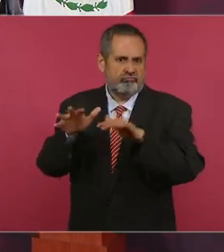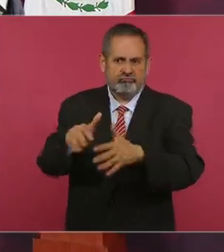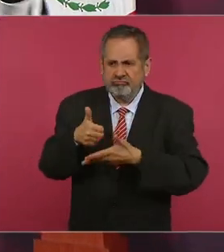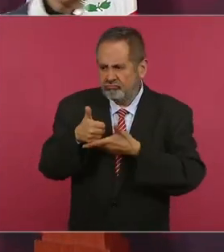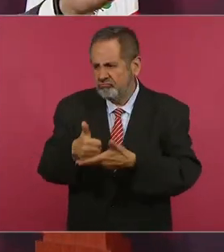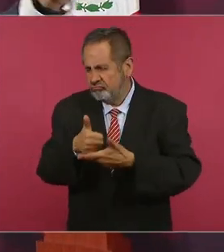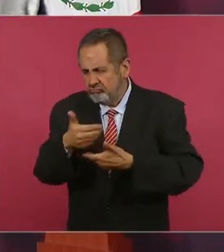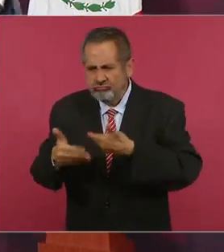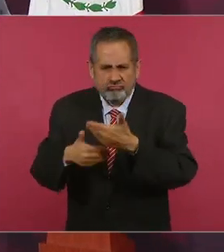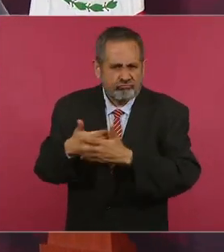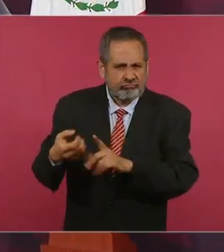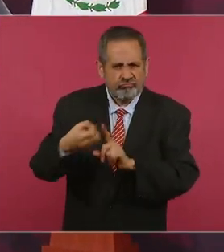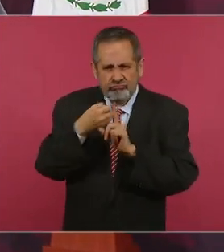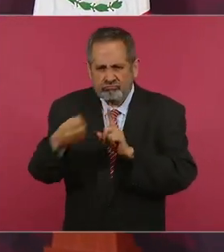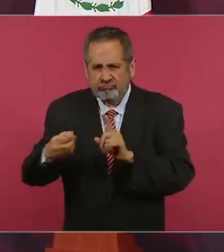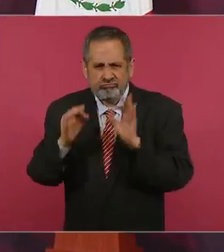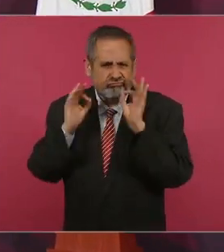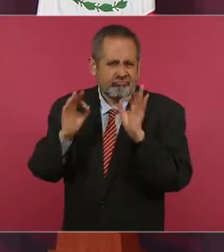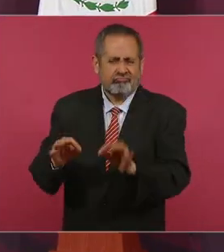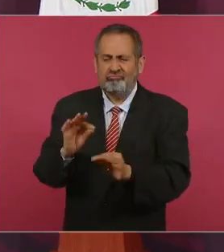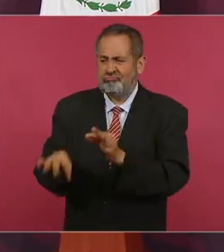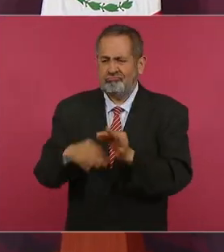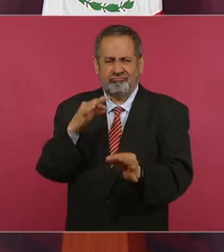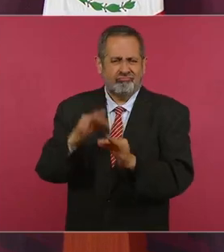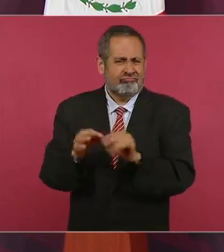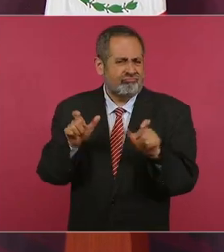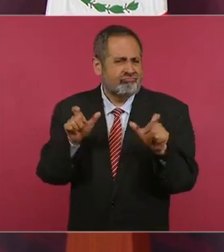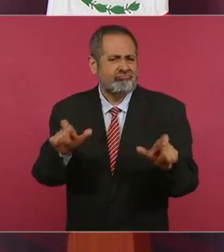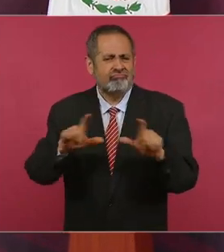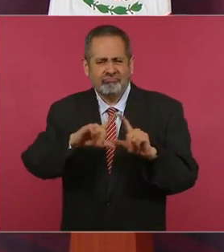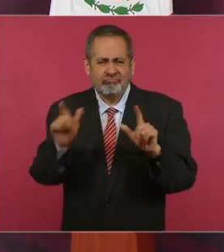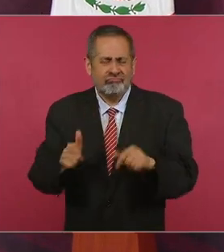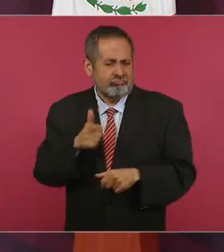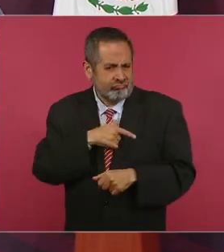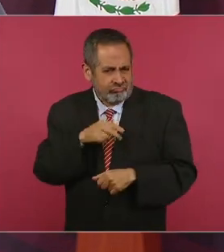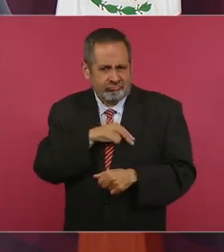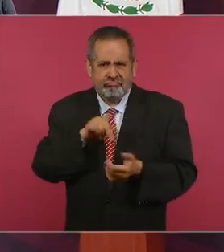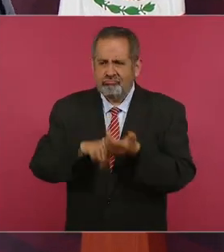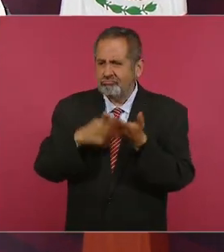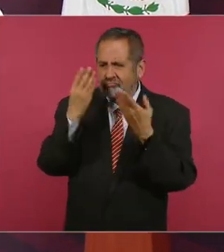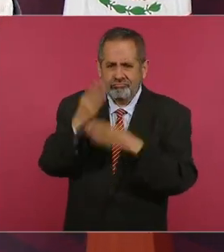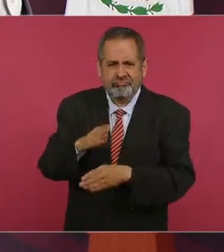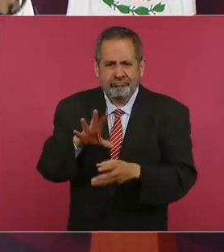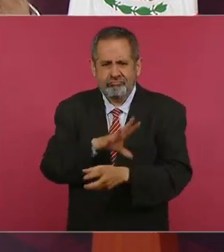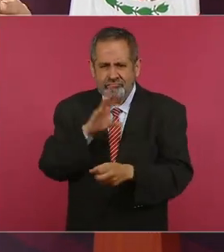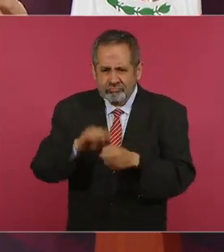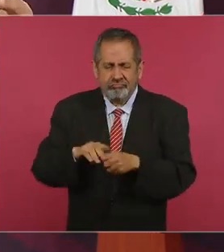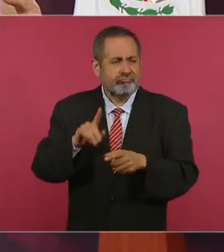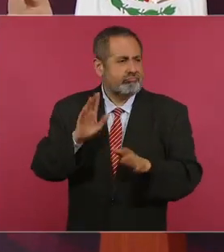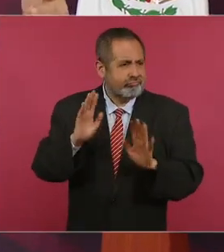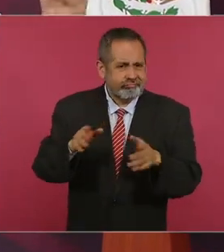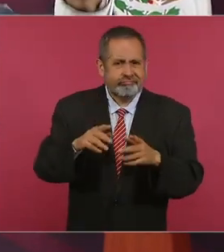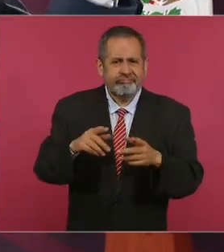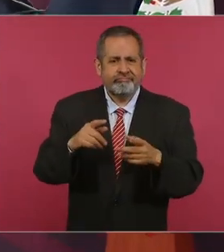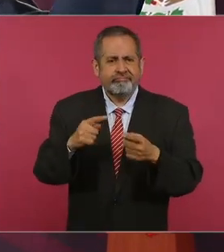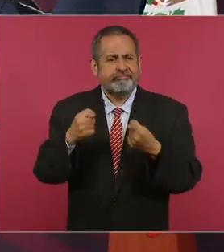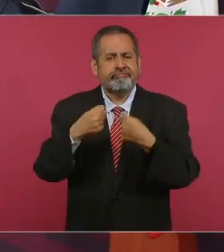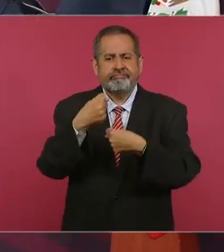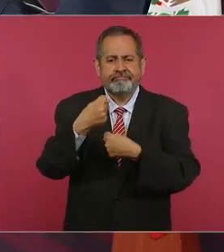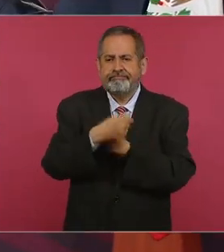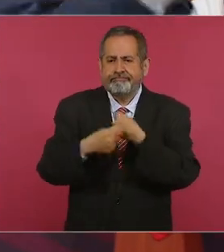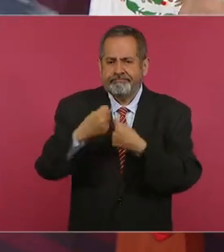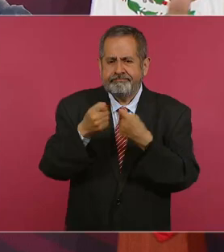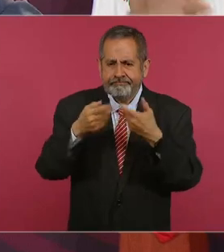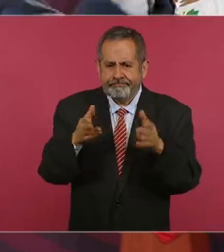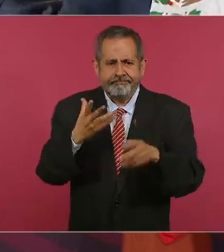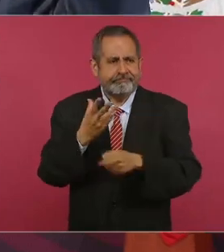hay orden, ahí está la Guardia Nacional, en los bancos están abriendo ya las tiendas